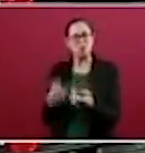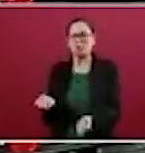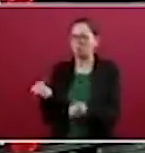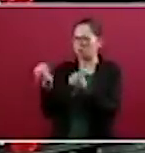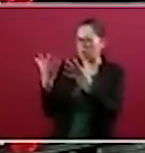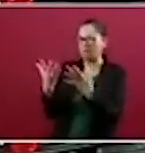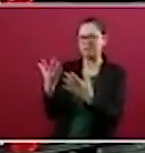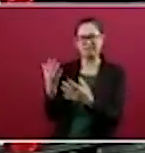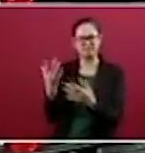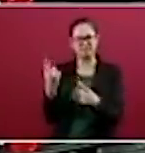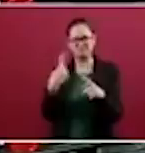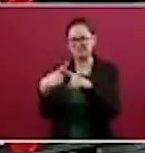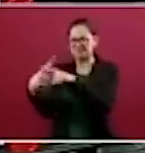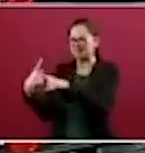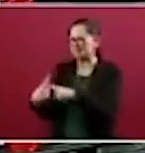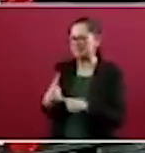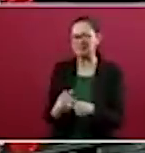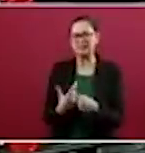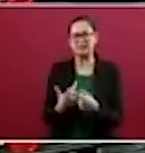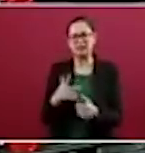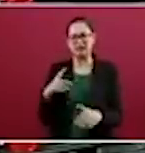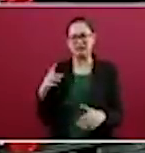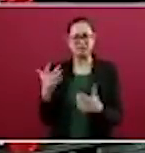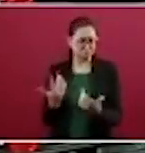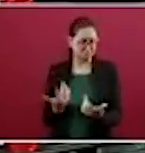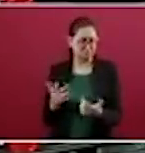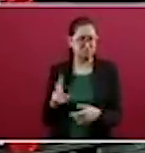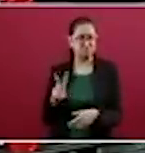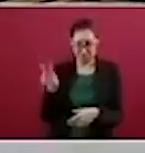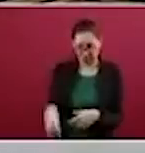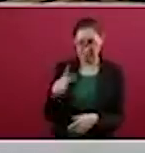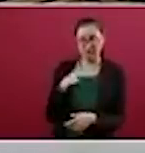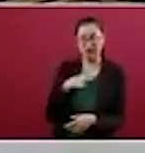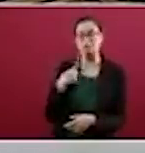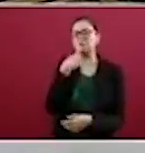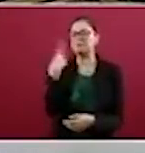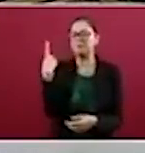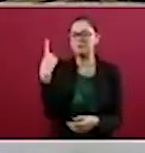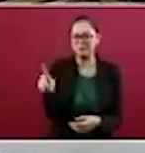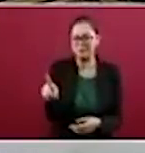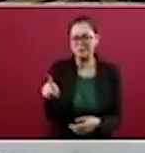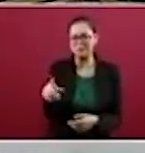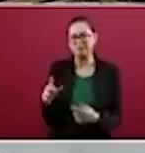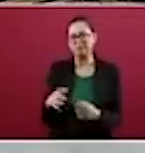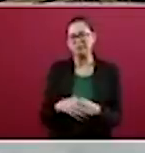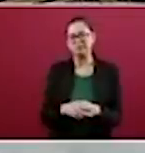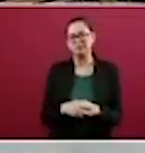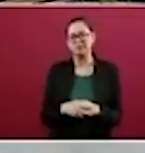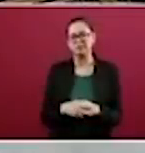los datos precisos y si se presentaría alguna denuncia por tal motivo y que esto lo orilló a